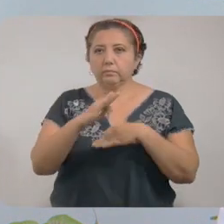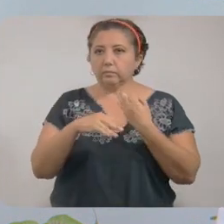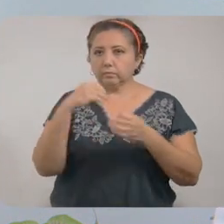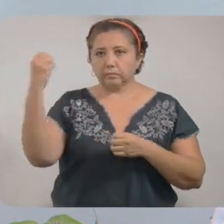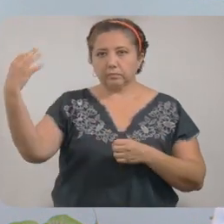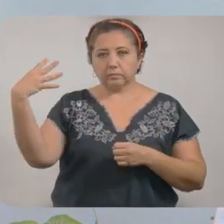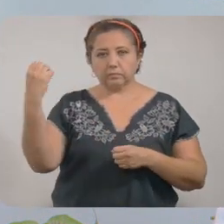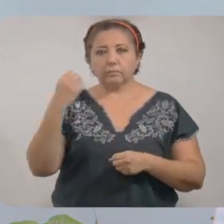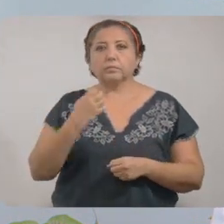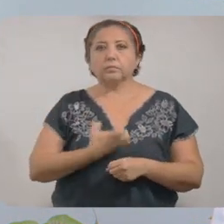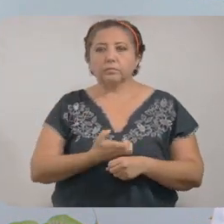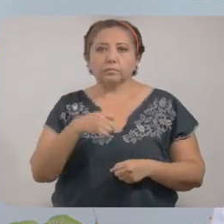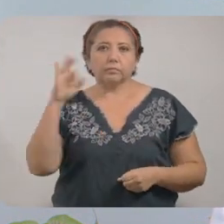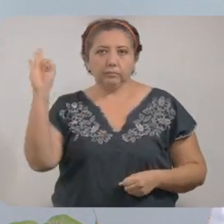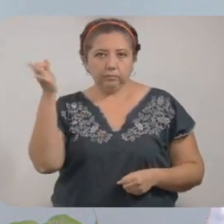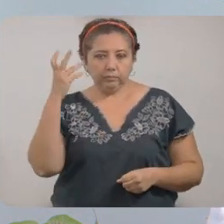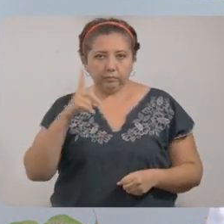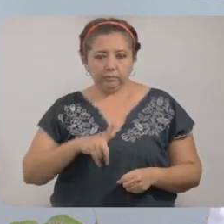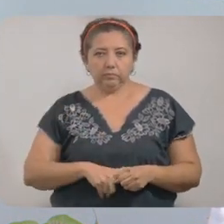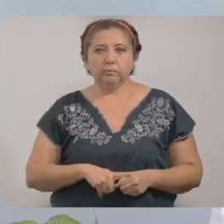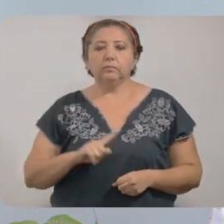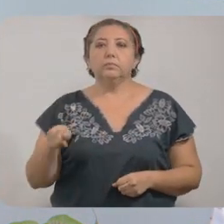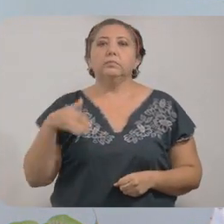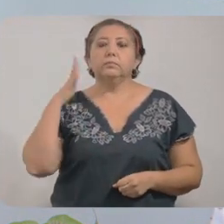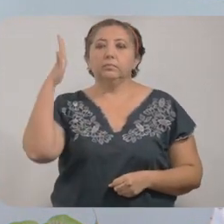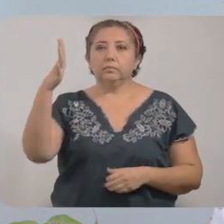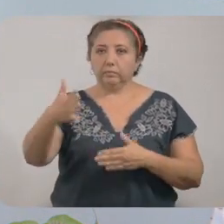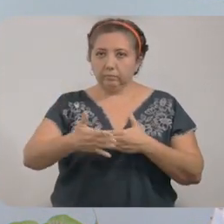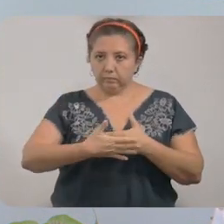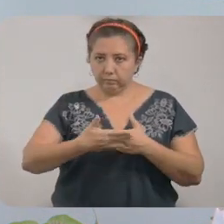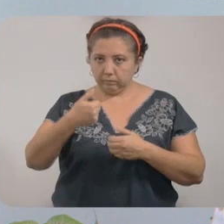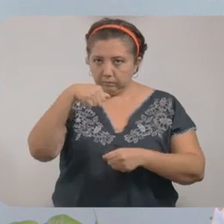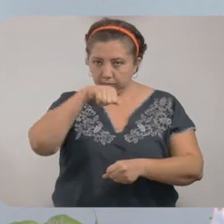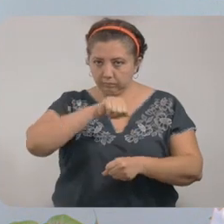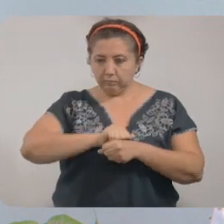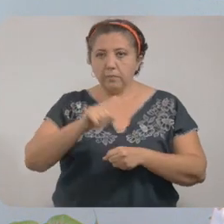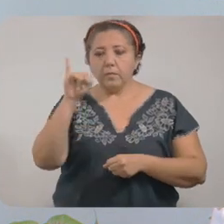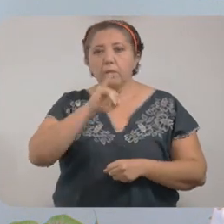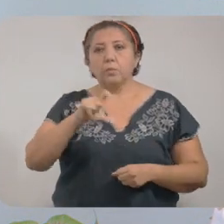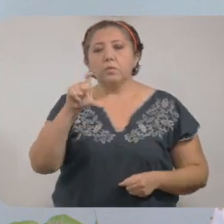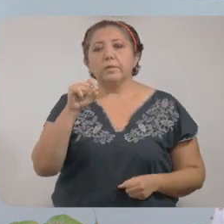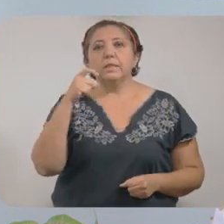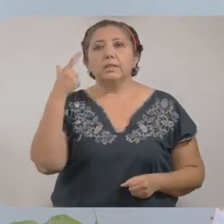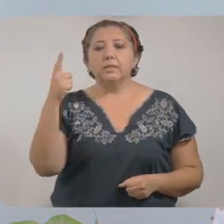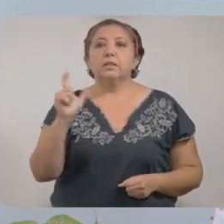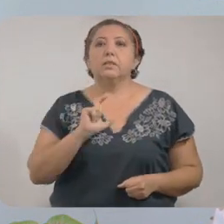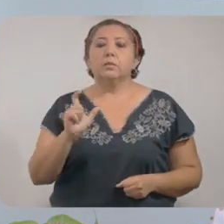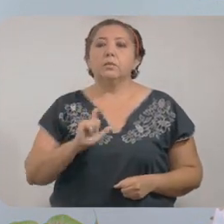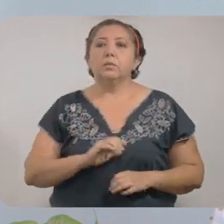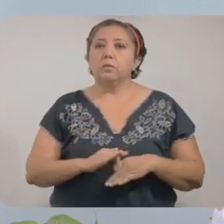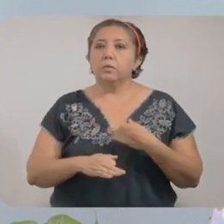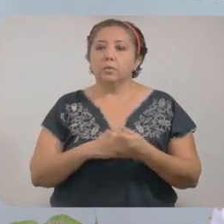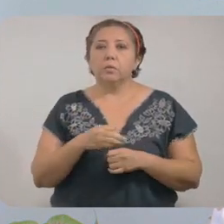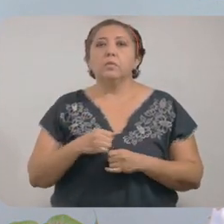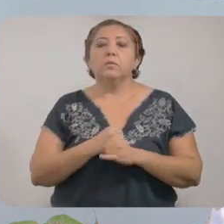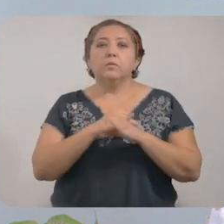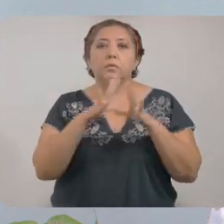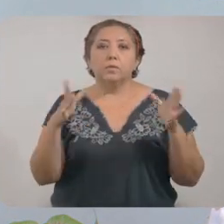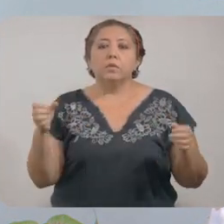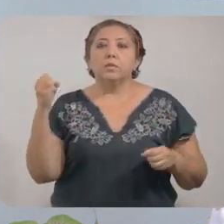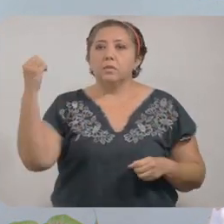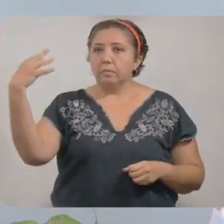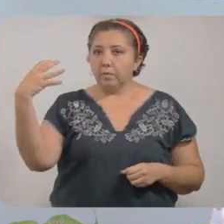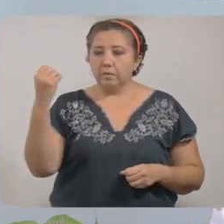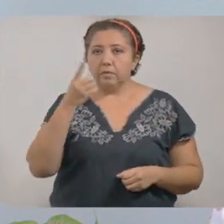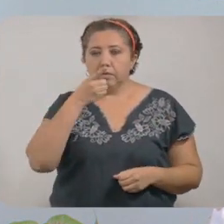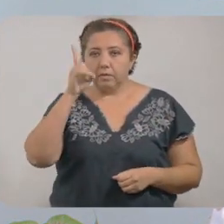epidemiólogos estatal y federal será hasta la próxima semana el jueves 27 cuando se actualicen los semáforos y se